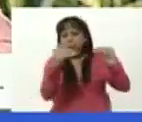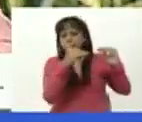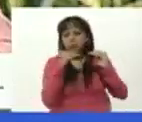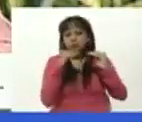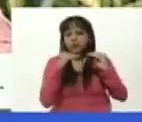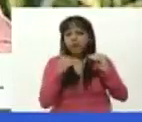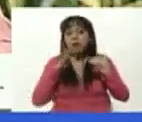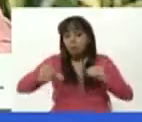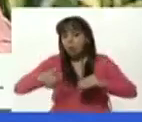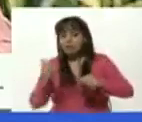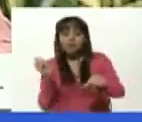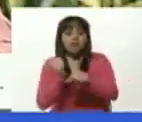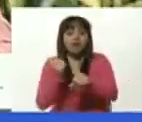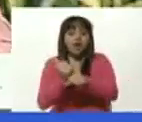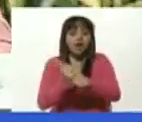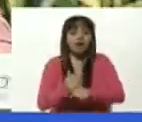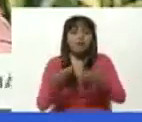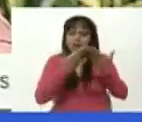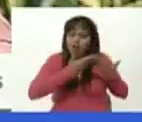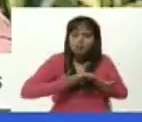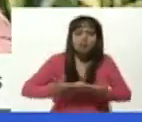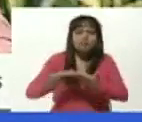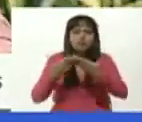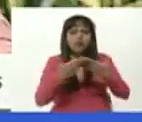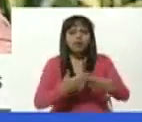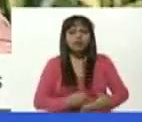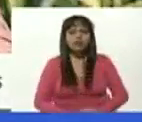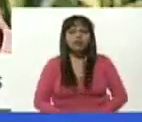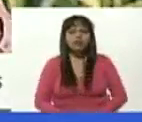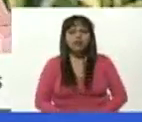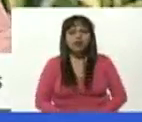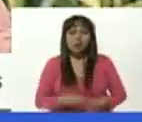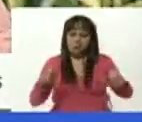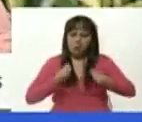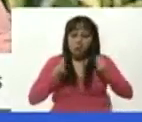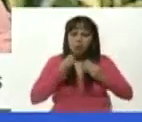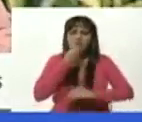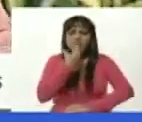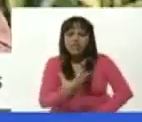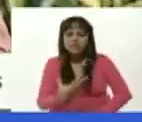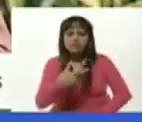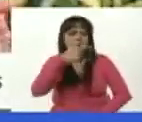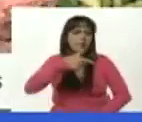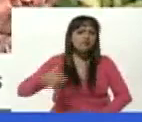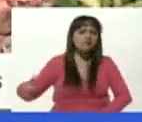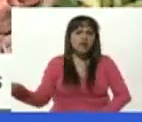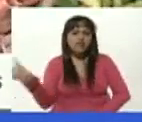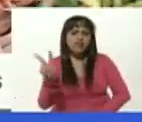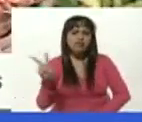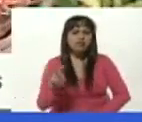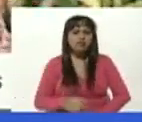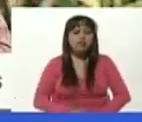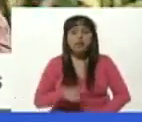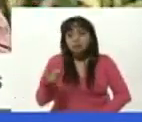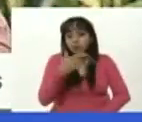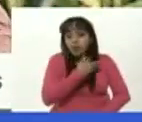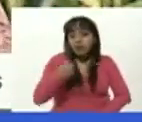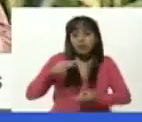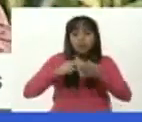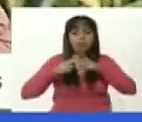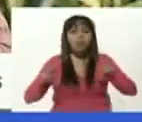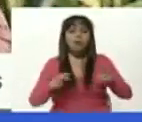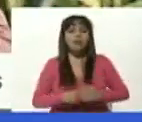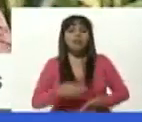Para trabajar, para estudiar, para el vivir viviendo de los venezolanos y las venezolanas. Para eso queremos la paz,